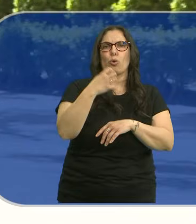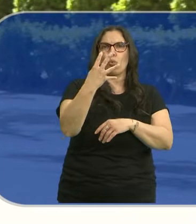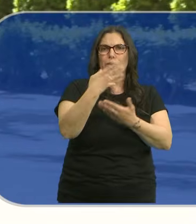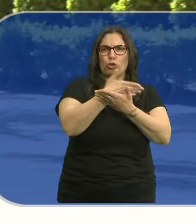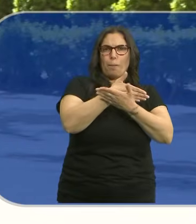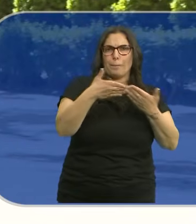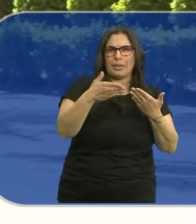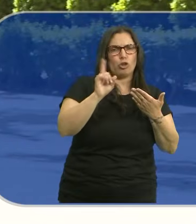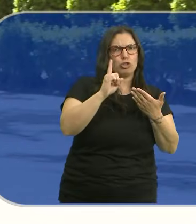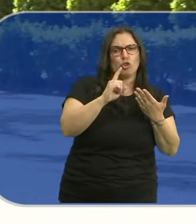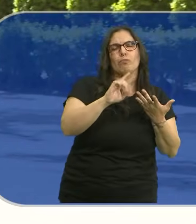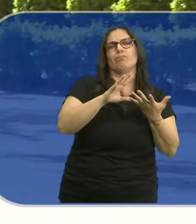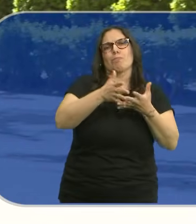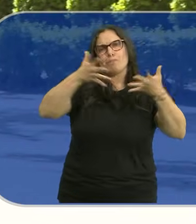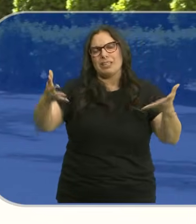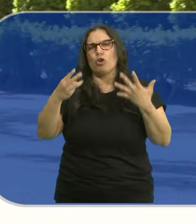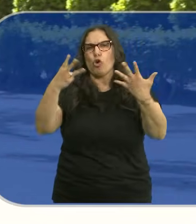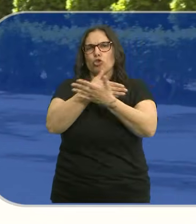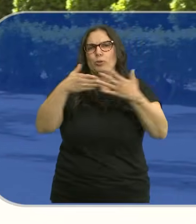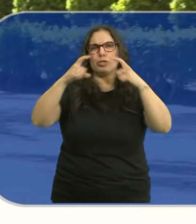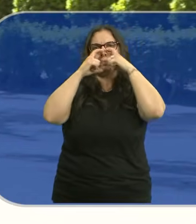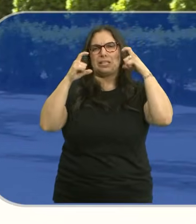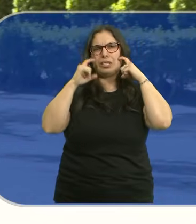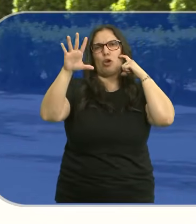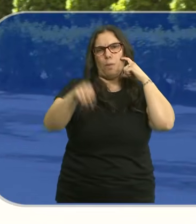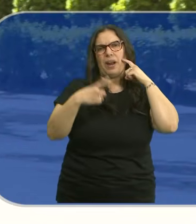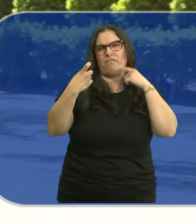compra de 4 a 8 millones de mascarillas.